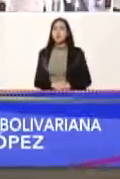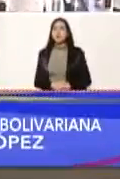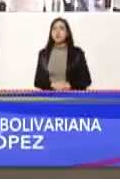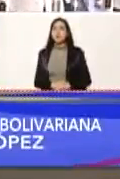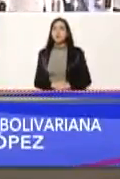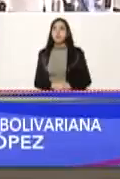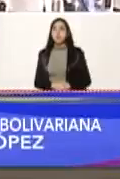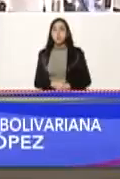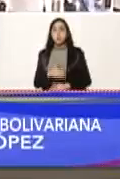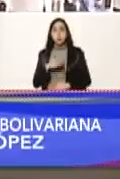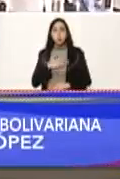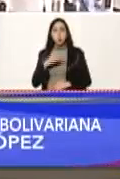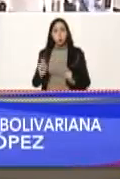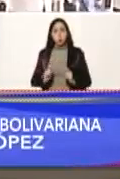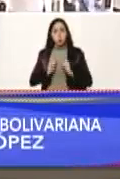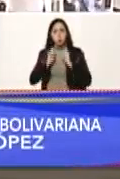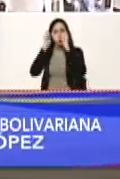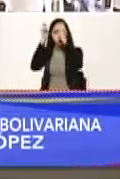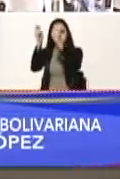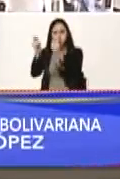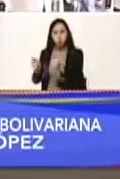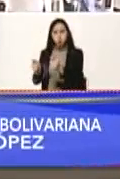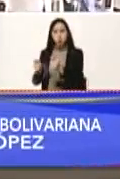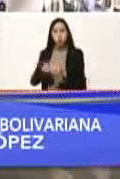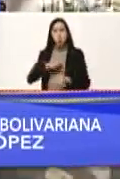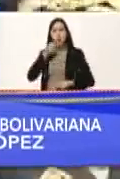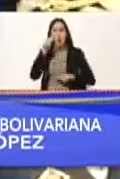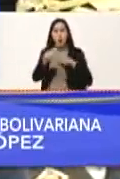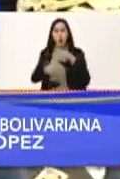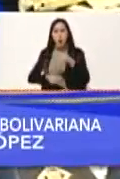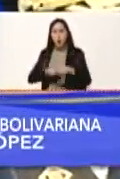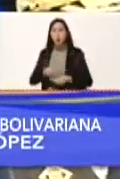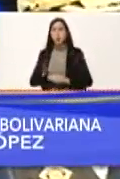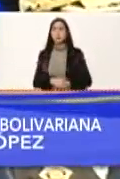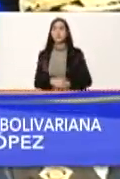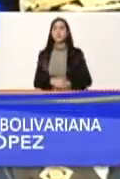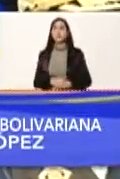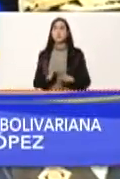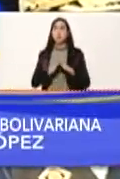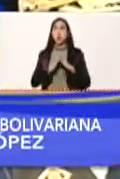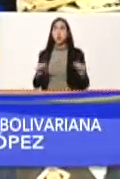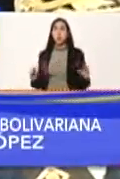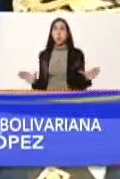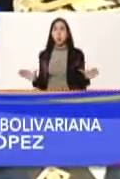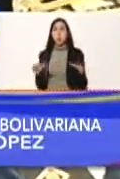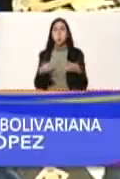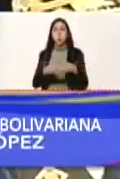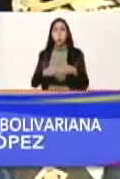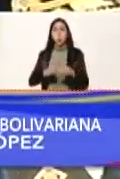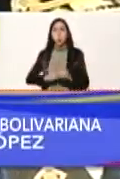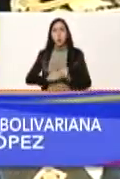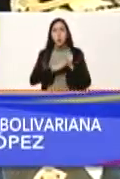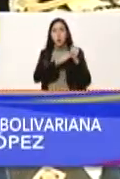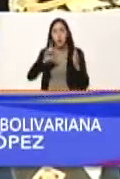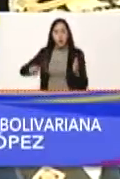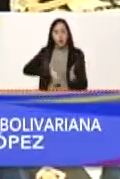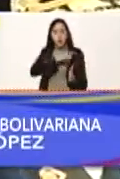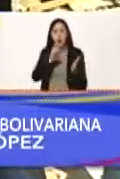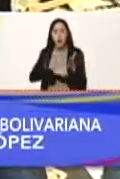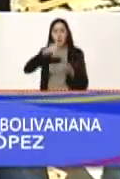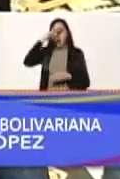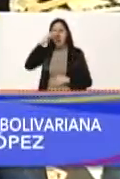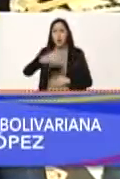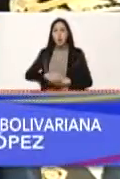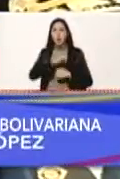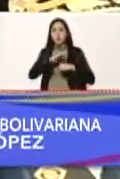He designado para ejercer la comandancia general de